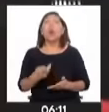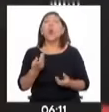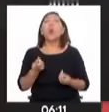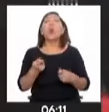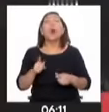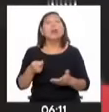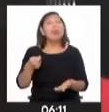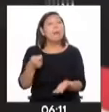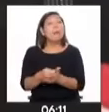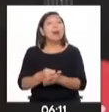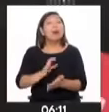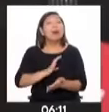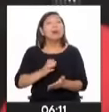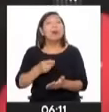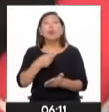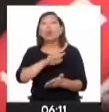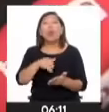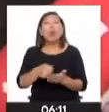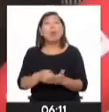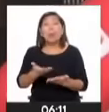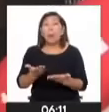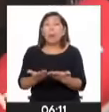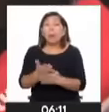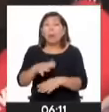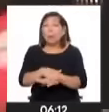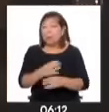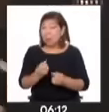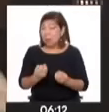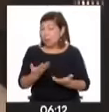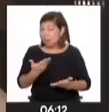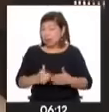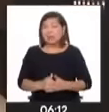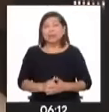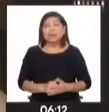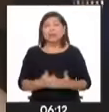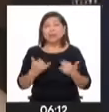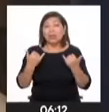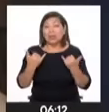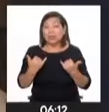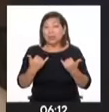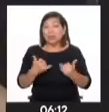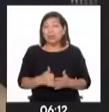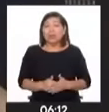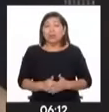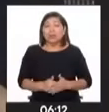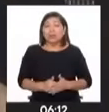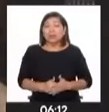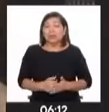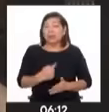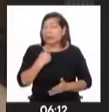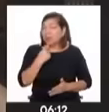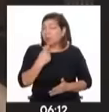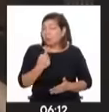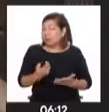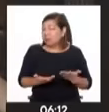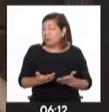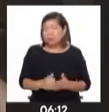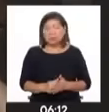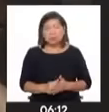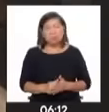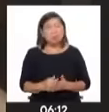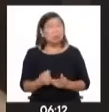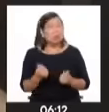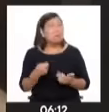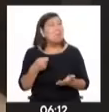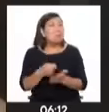él que pagarle al Estado en todo caso en medio de este proceso? ¿Hay un monto aproximado? En este estadio, la Procuraduría DOC ha propuesto un